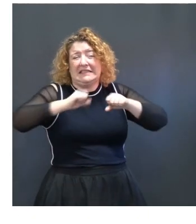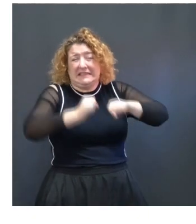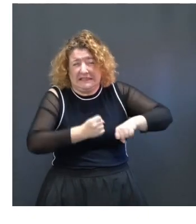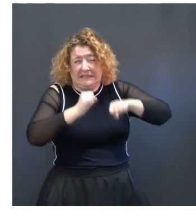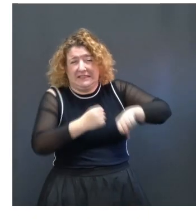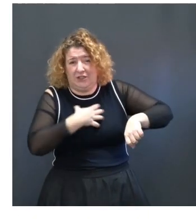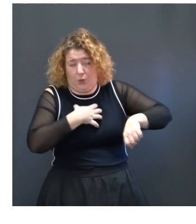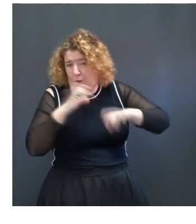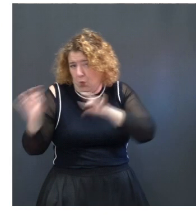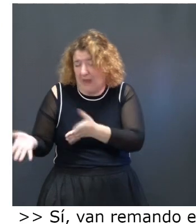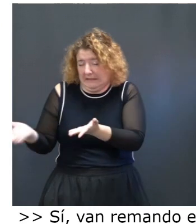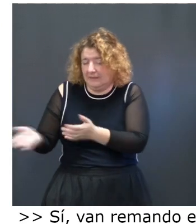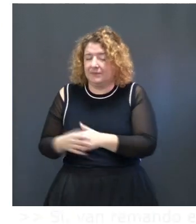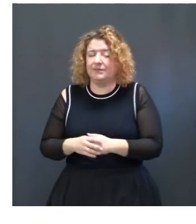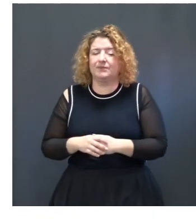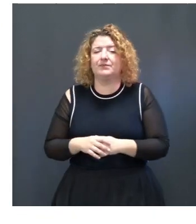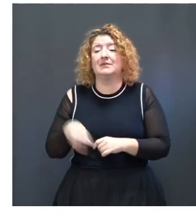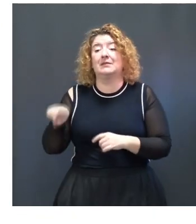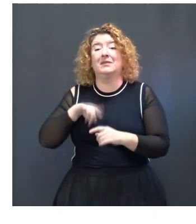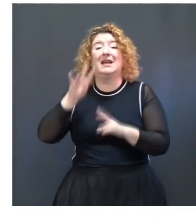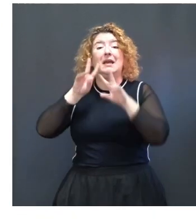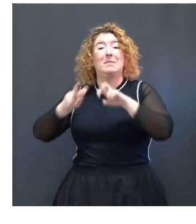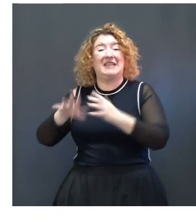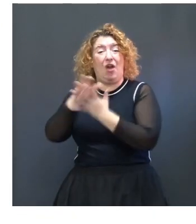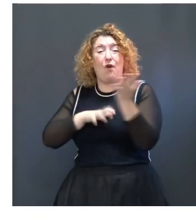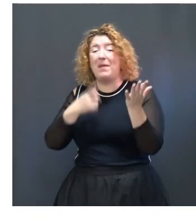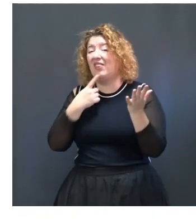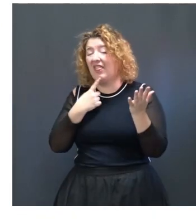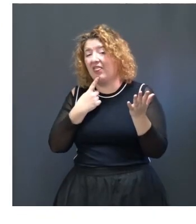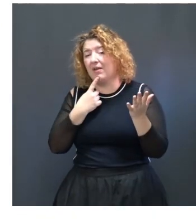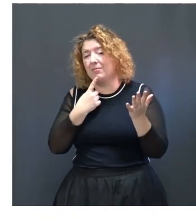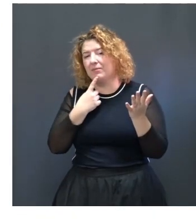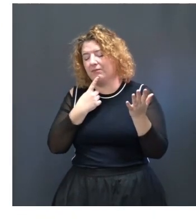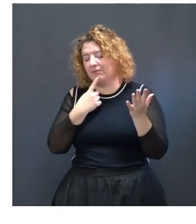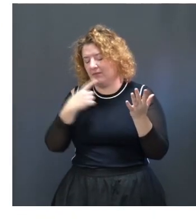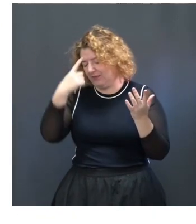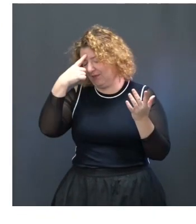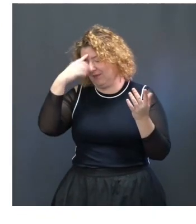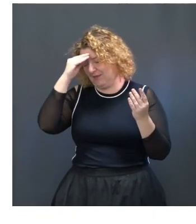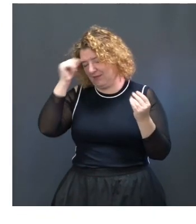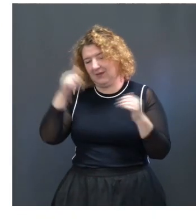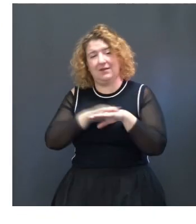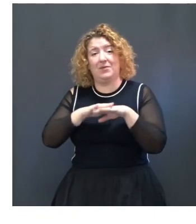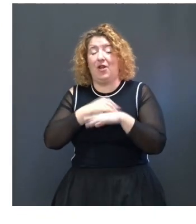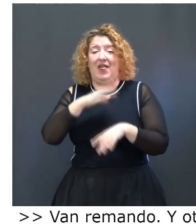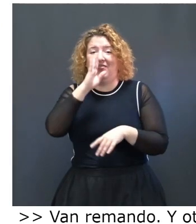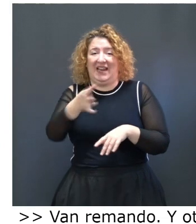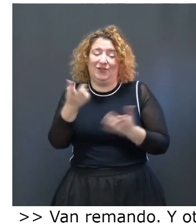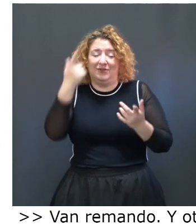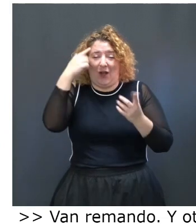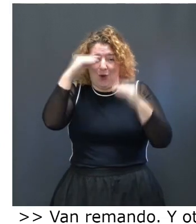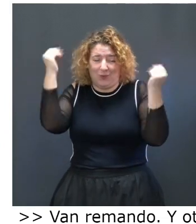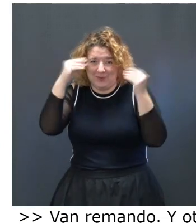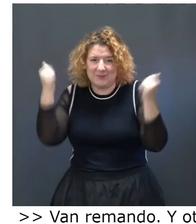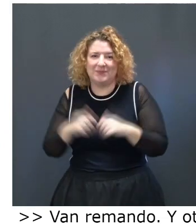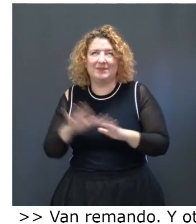mucho en estos informes, que ahora se me ha ido de la cabeza, esto es lo que tiene el directo, pero